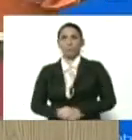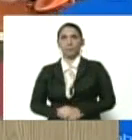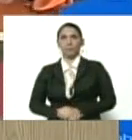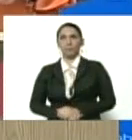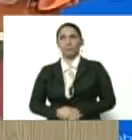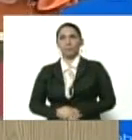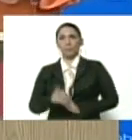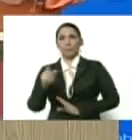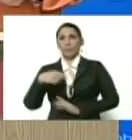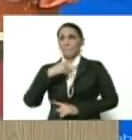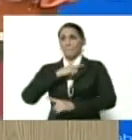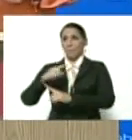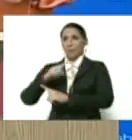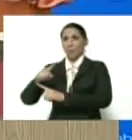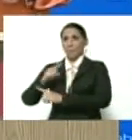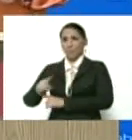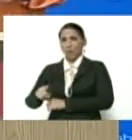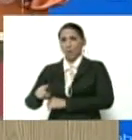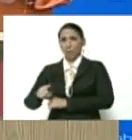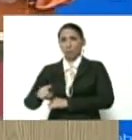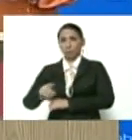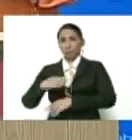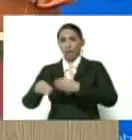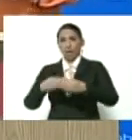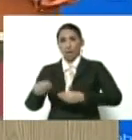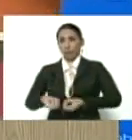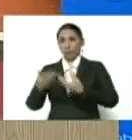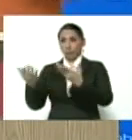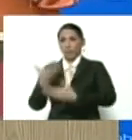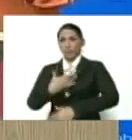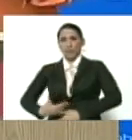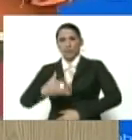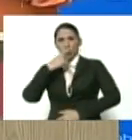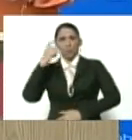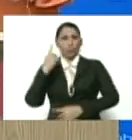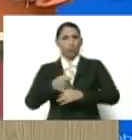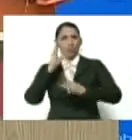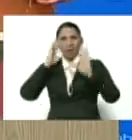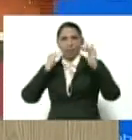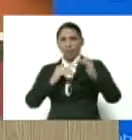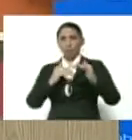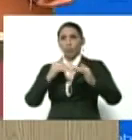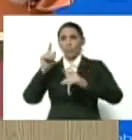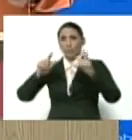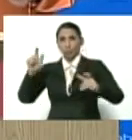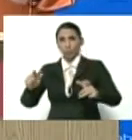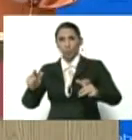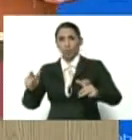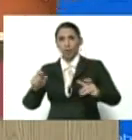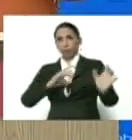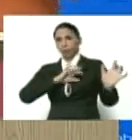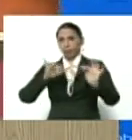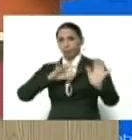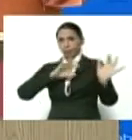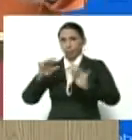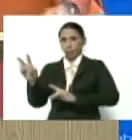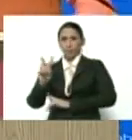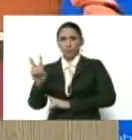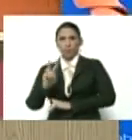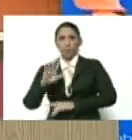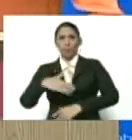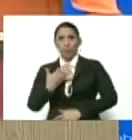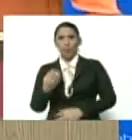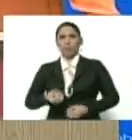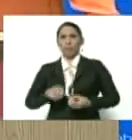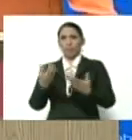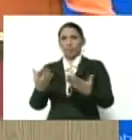de la instrucción directa que ha dado el presidente Nicolás Maduro de que la atención a los connacionales que están regresando, bueno, pueda darse